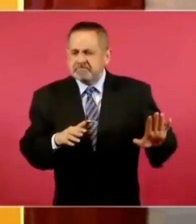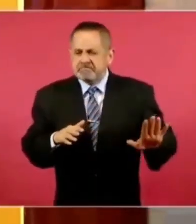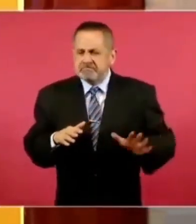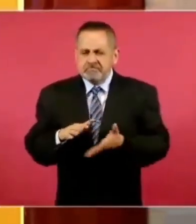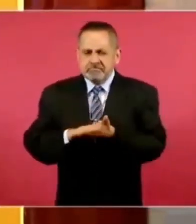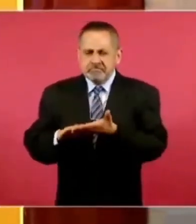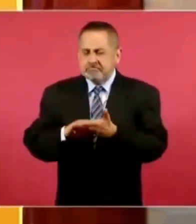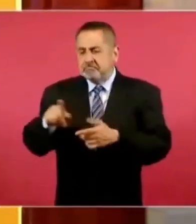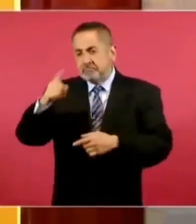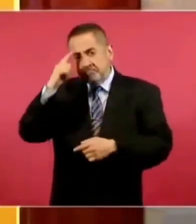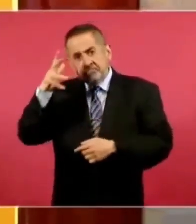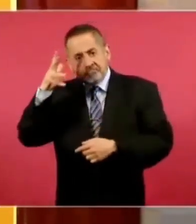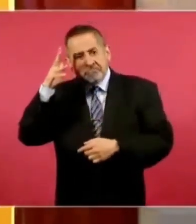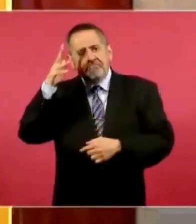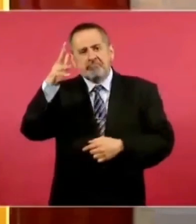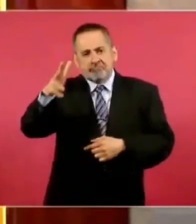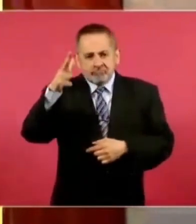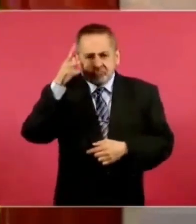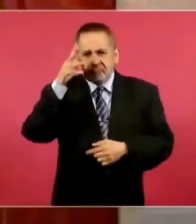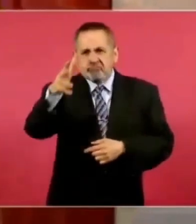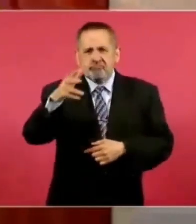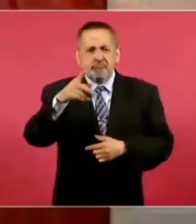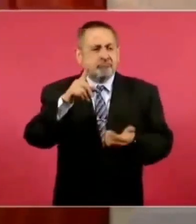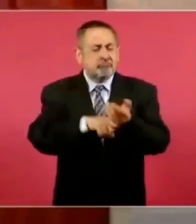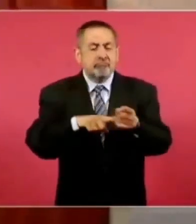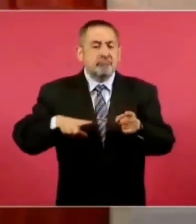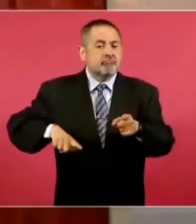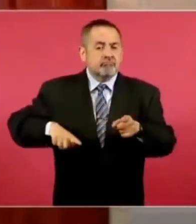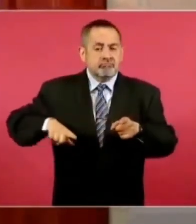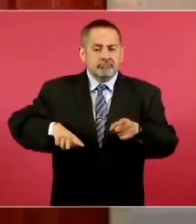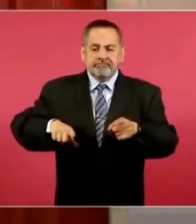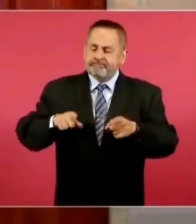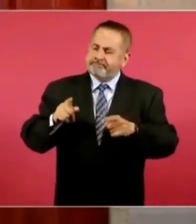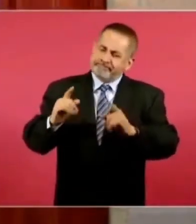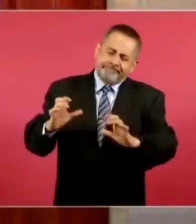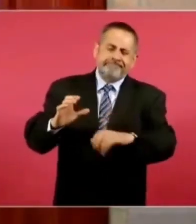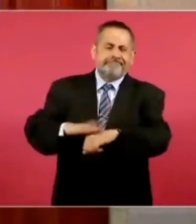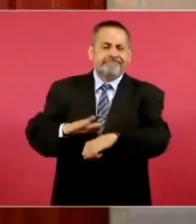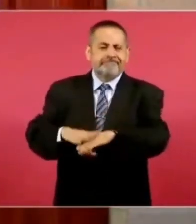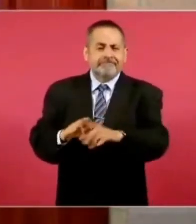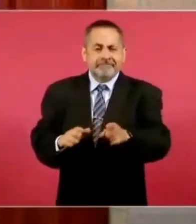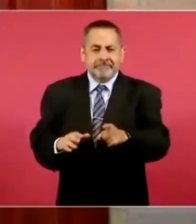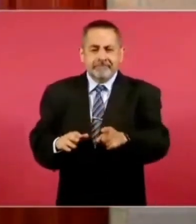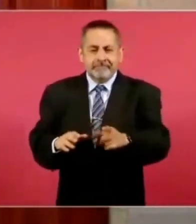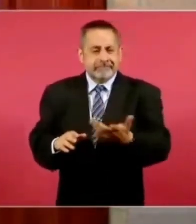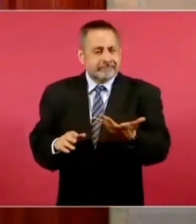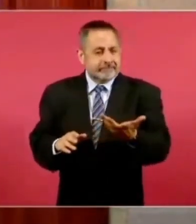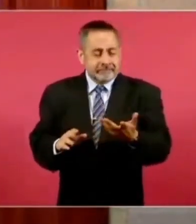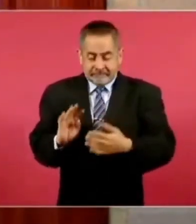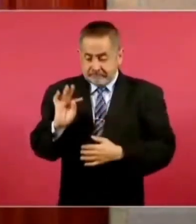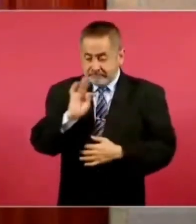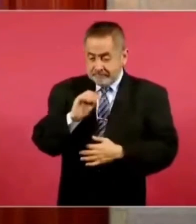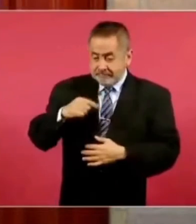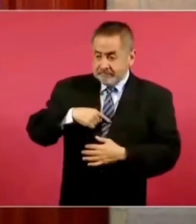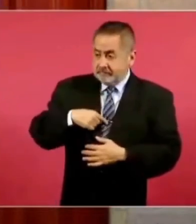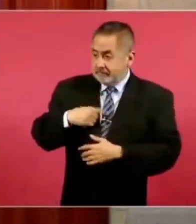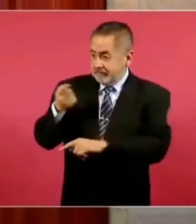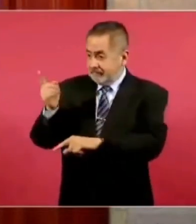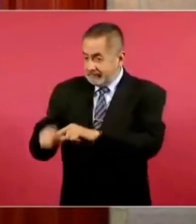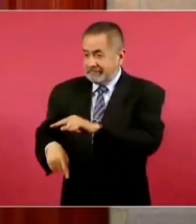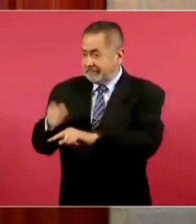a sus futuros gobernantes que pretendan entregar nuestros